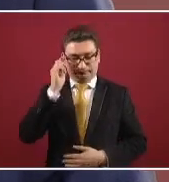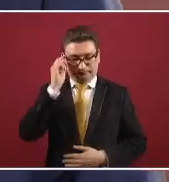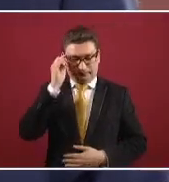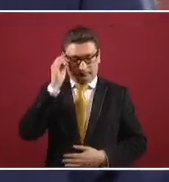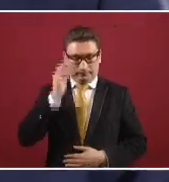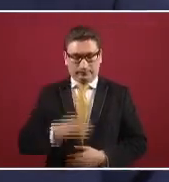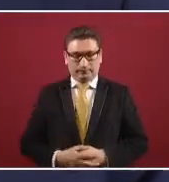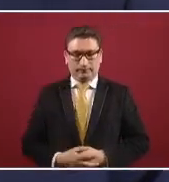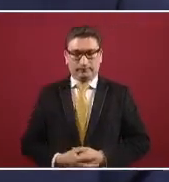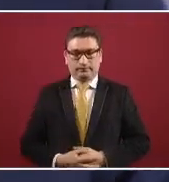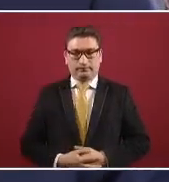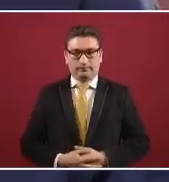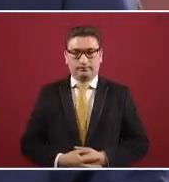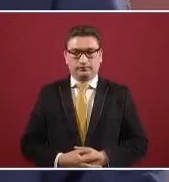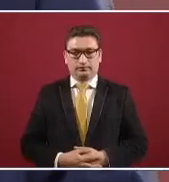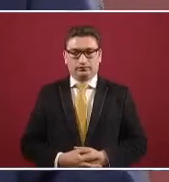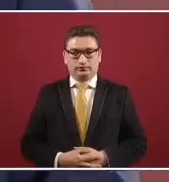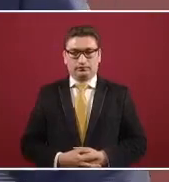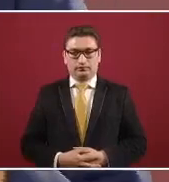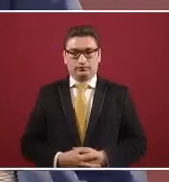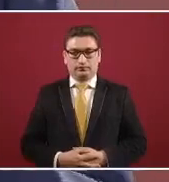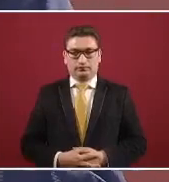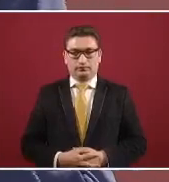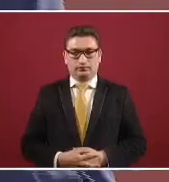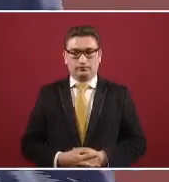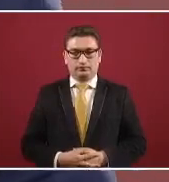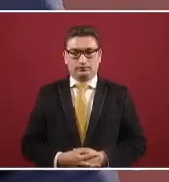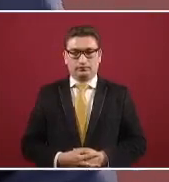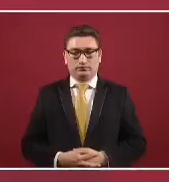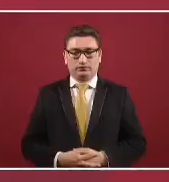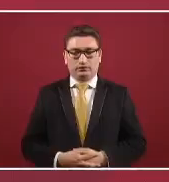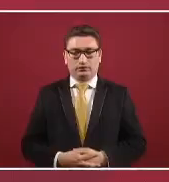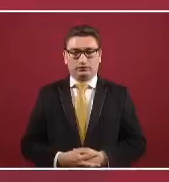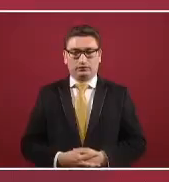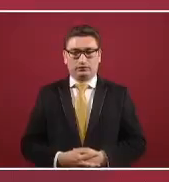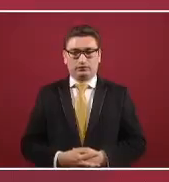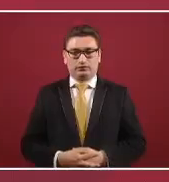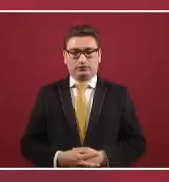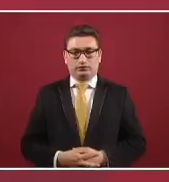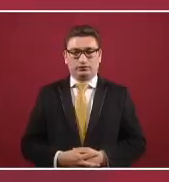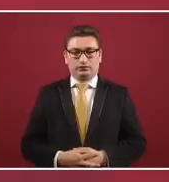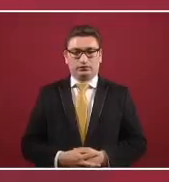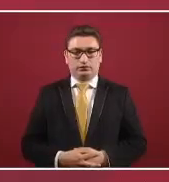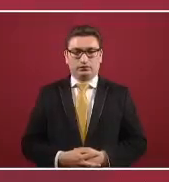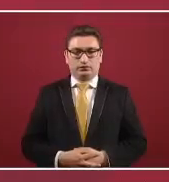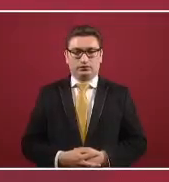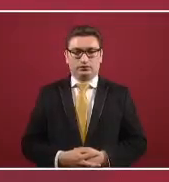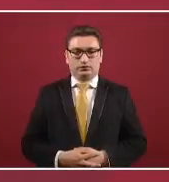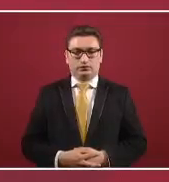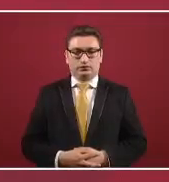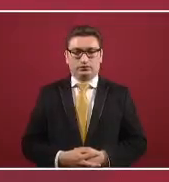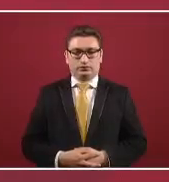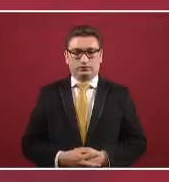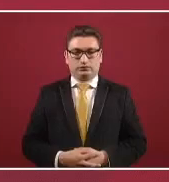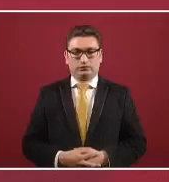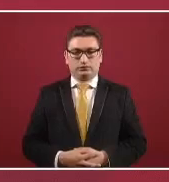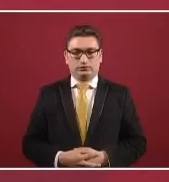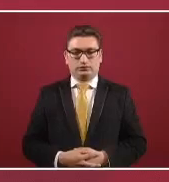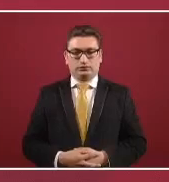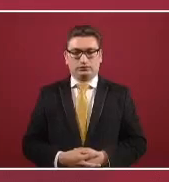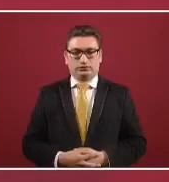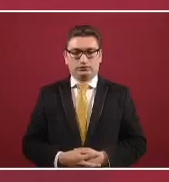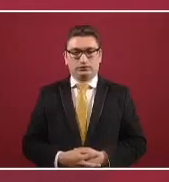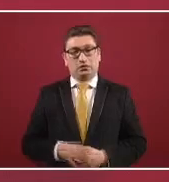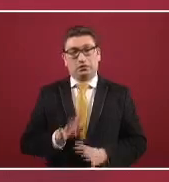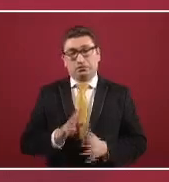La Judicatura debe de aplicarse más.